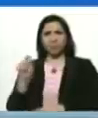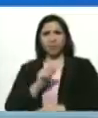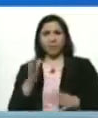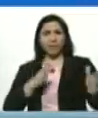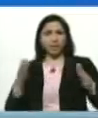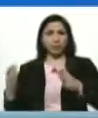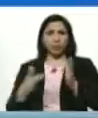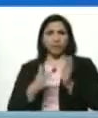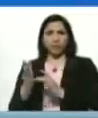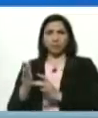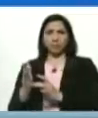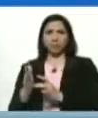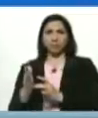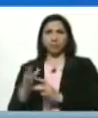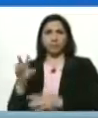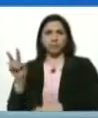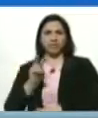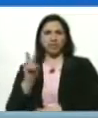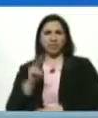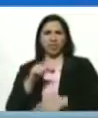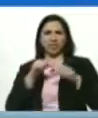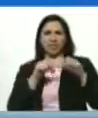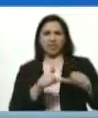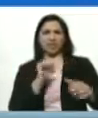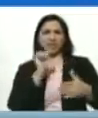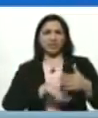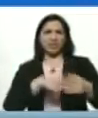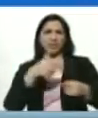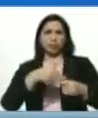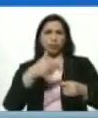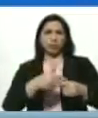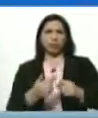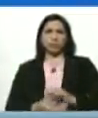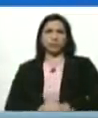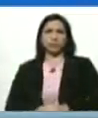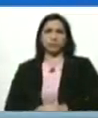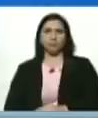abril venezuela se quedaba sin gasolina